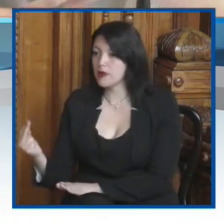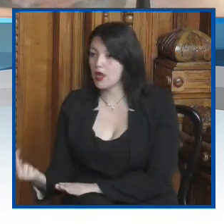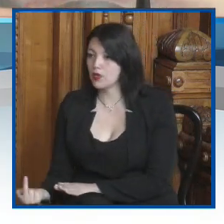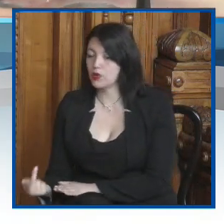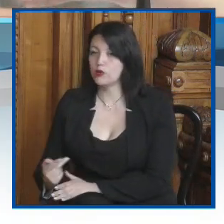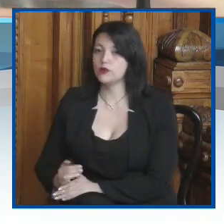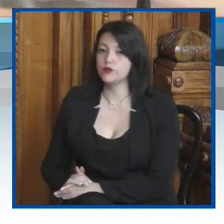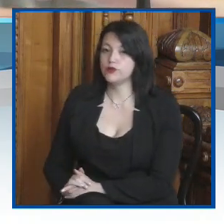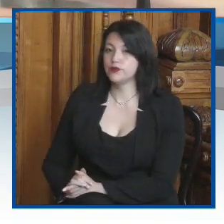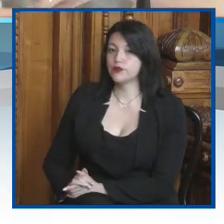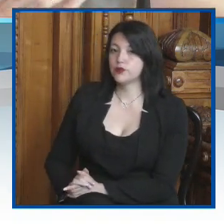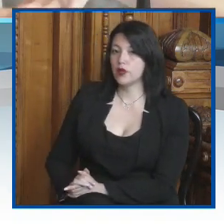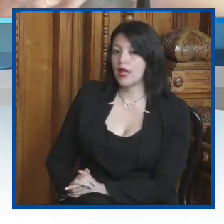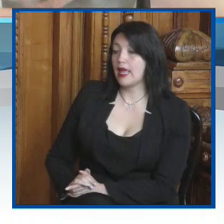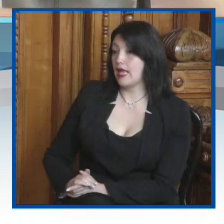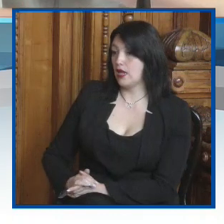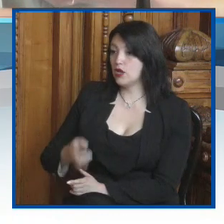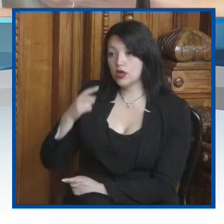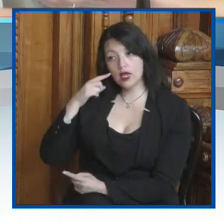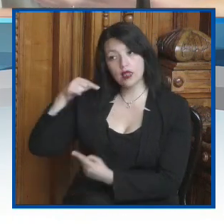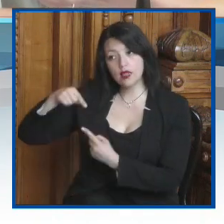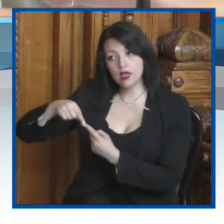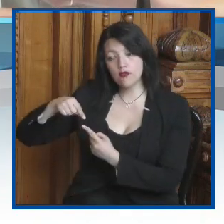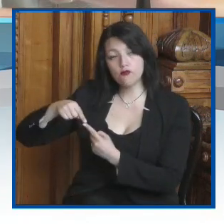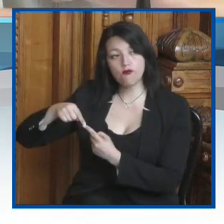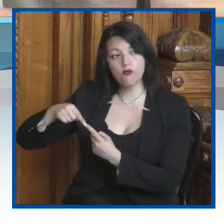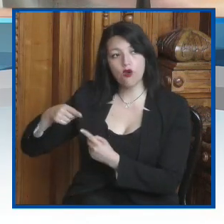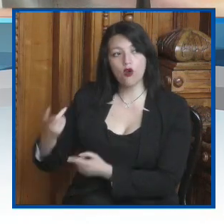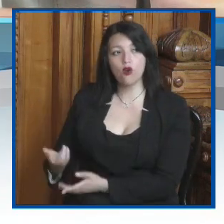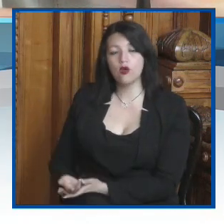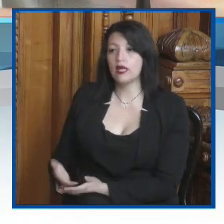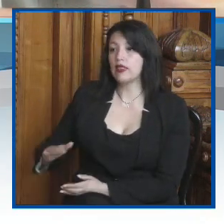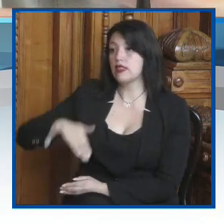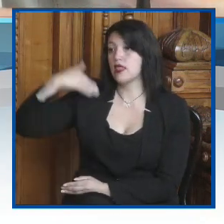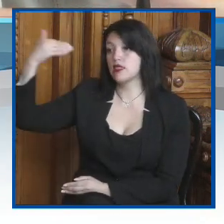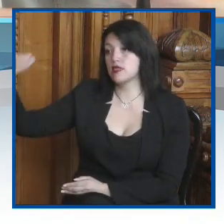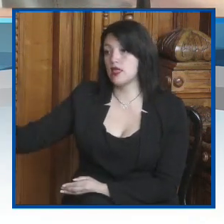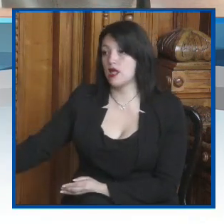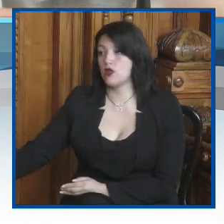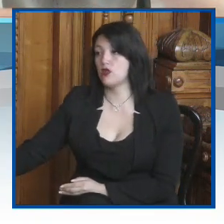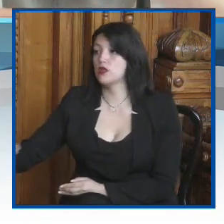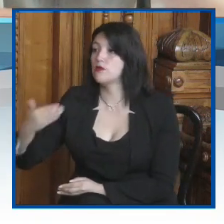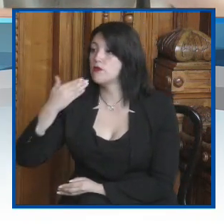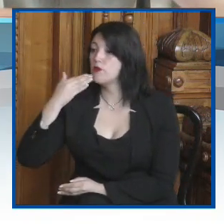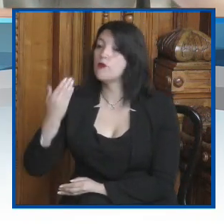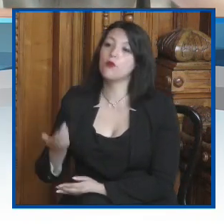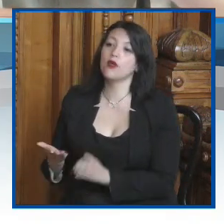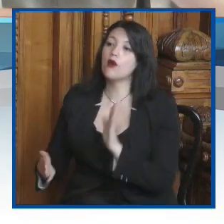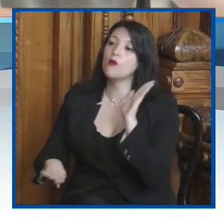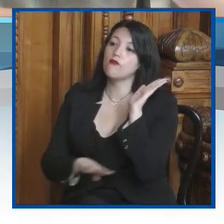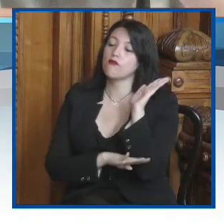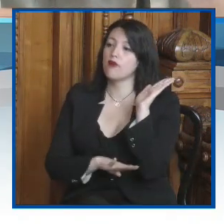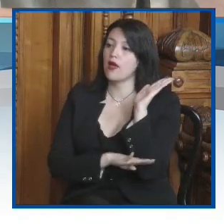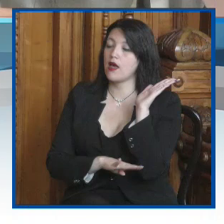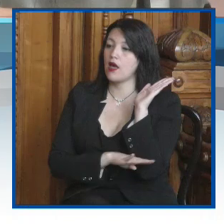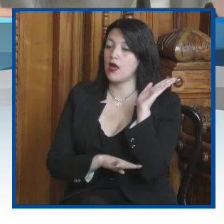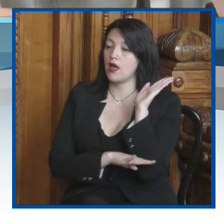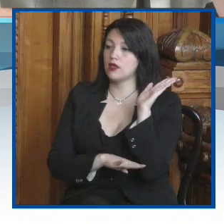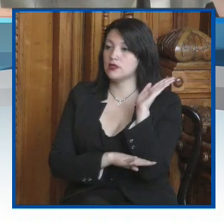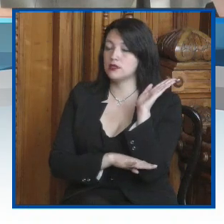Obviamente que el objetivo es de uso interno, pero también externo, porque la idea es que pueda servir de base